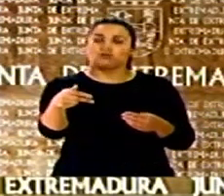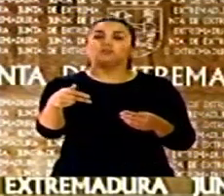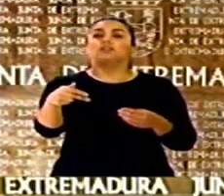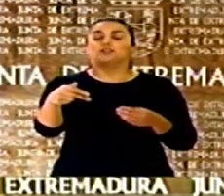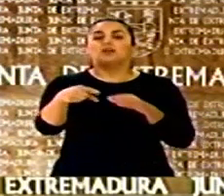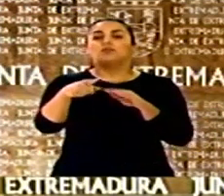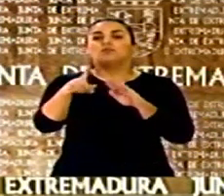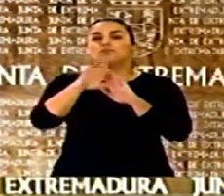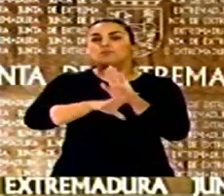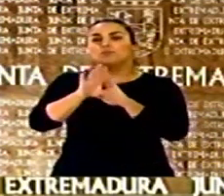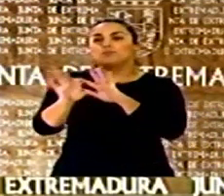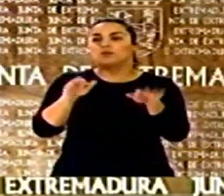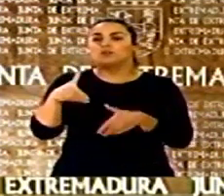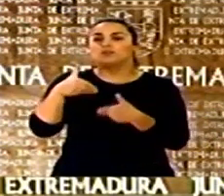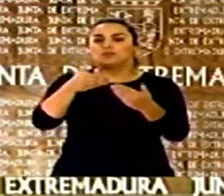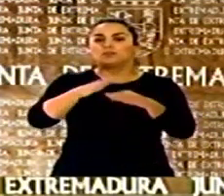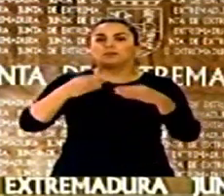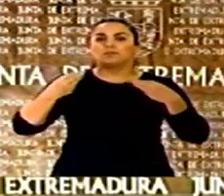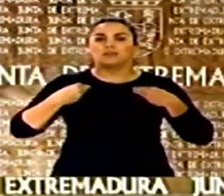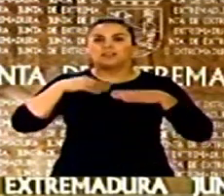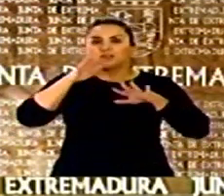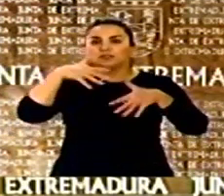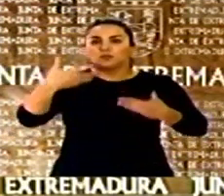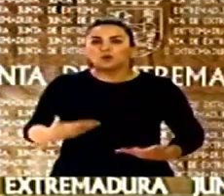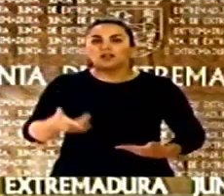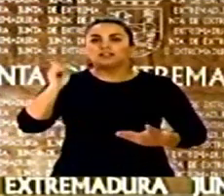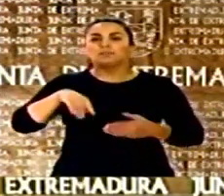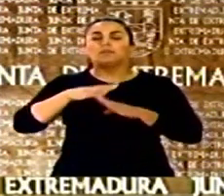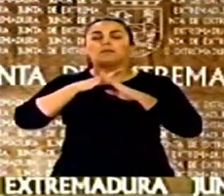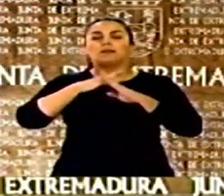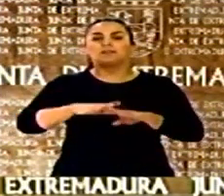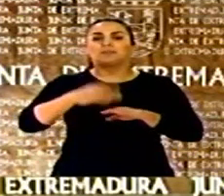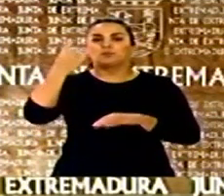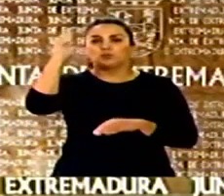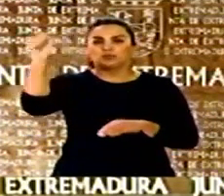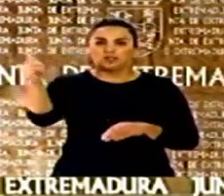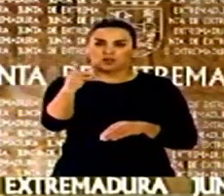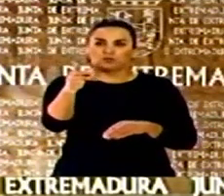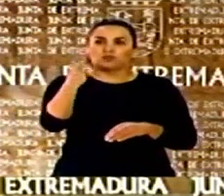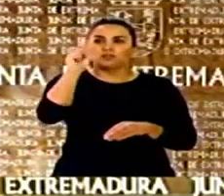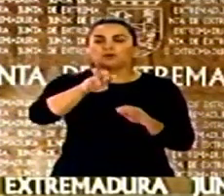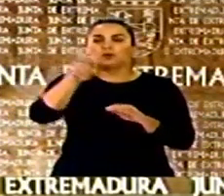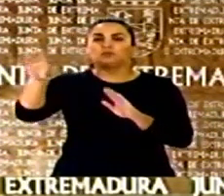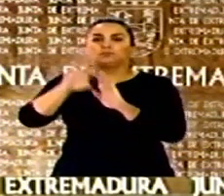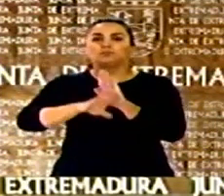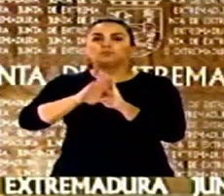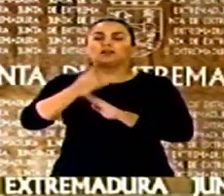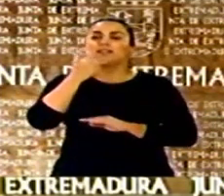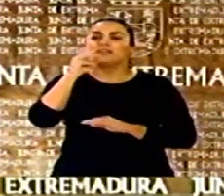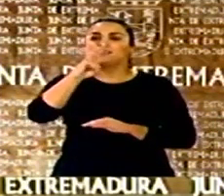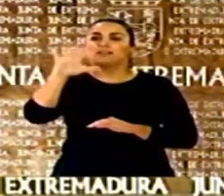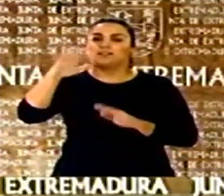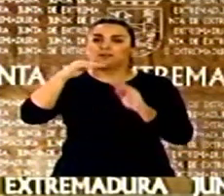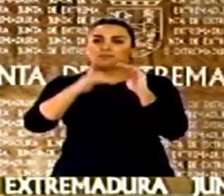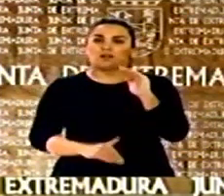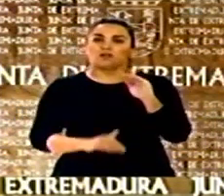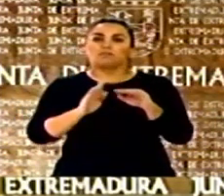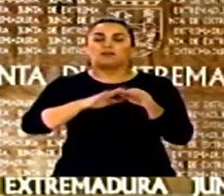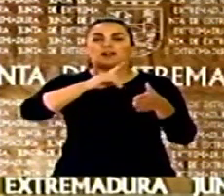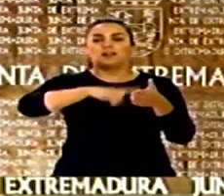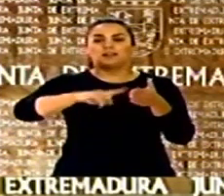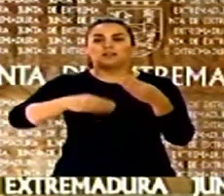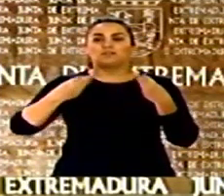contempladas en el Plan Estatal de la Vivienda por más de 7 millones de euros, 7.400.000 euros, que incluye un programa